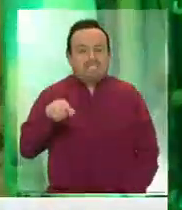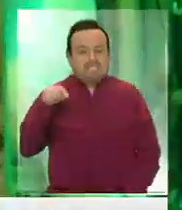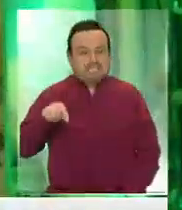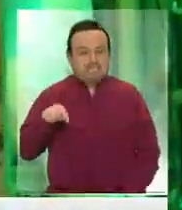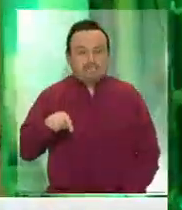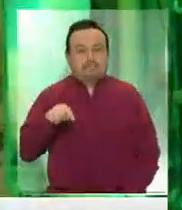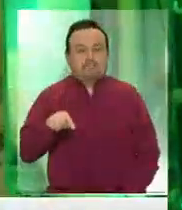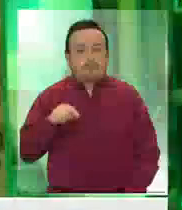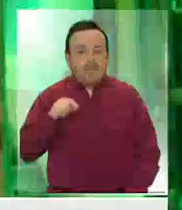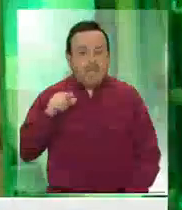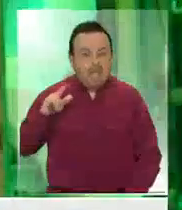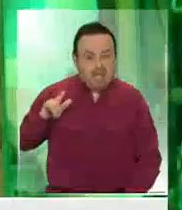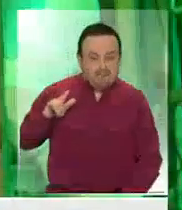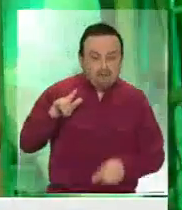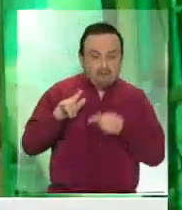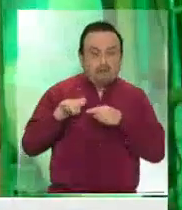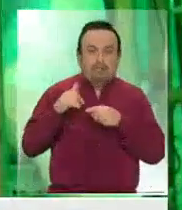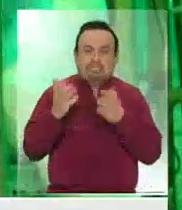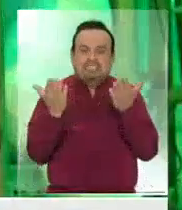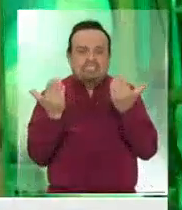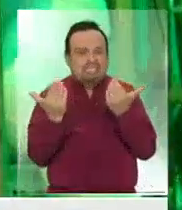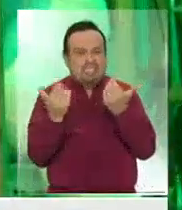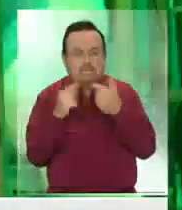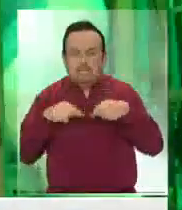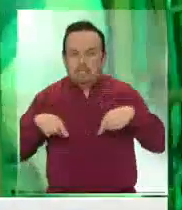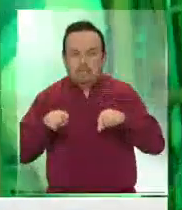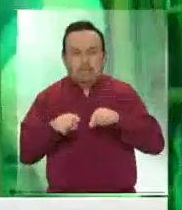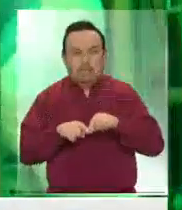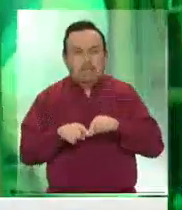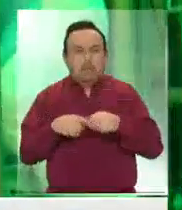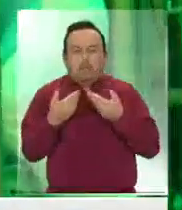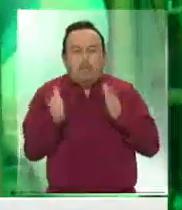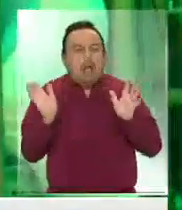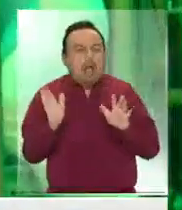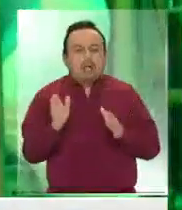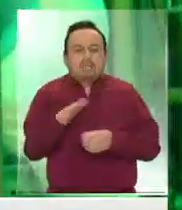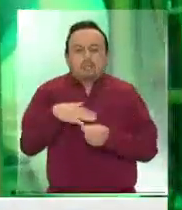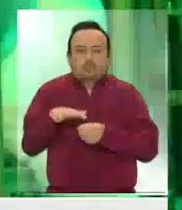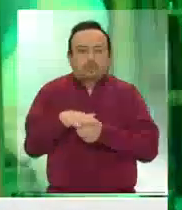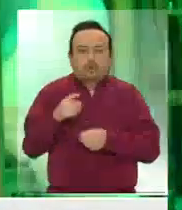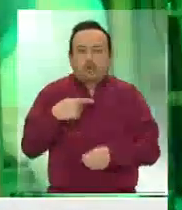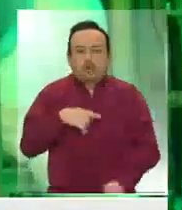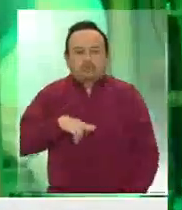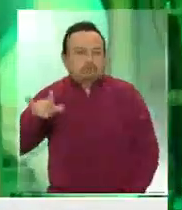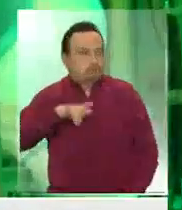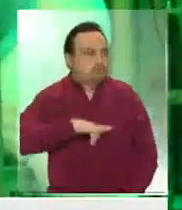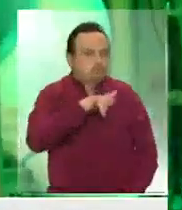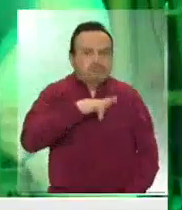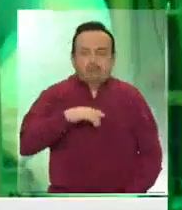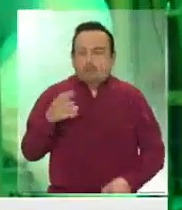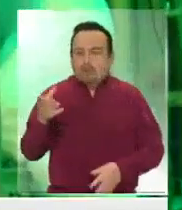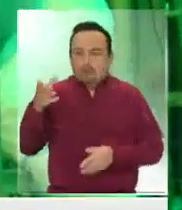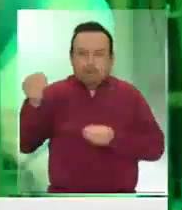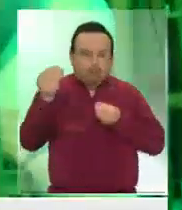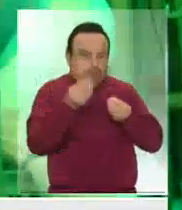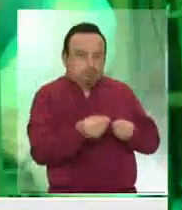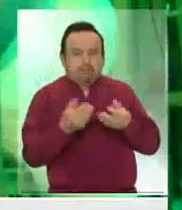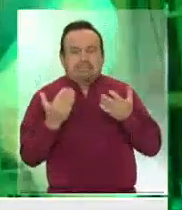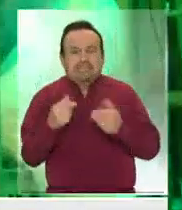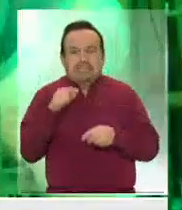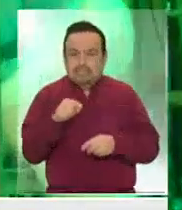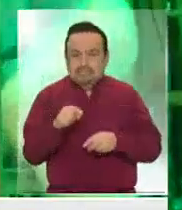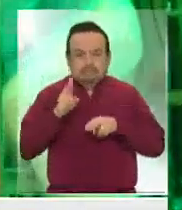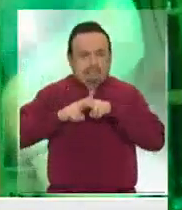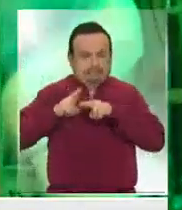de aviones también se necesita que esté absolutamente disponible en caso de que otro paciente necesite algún tipo de traslado. Es por eso